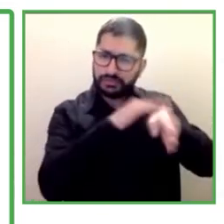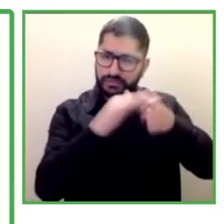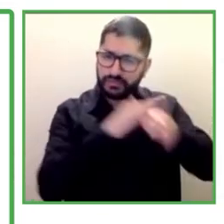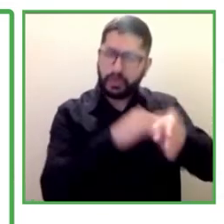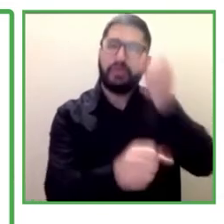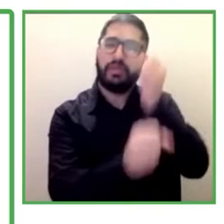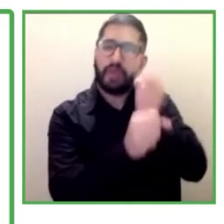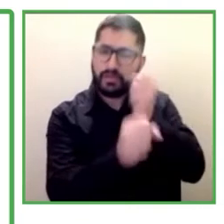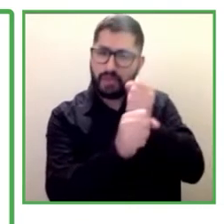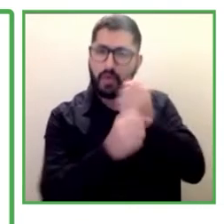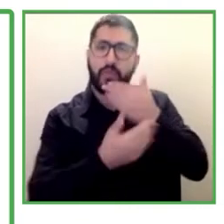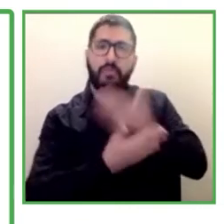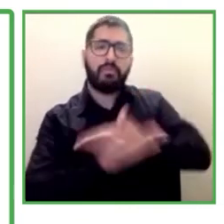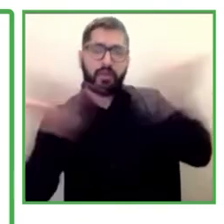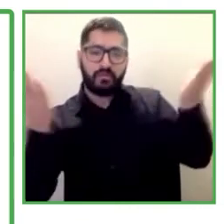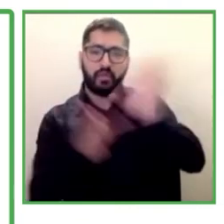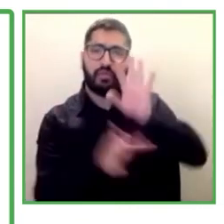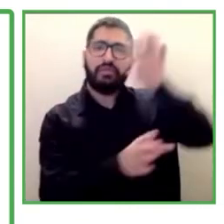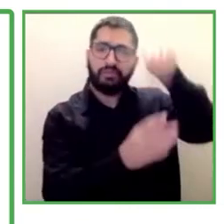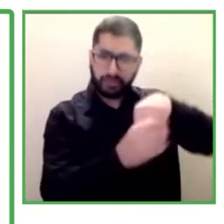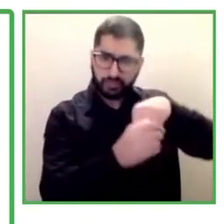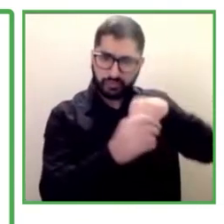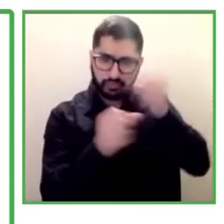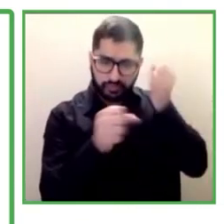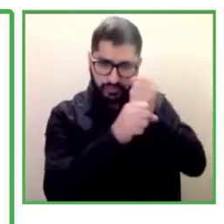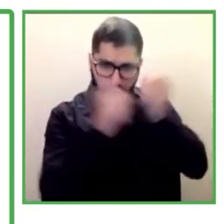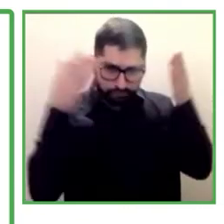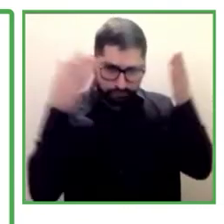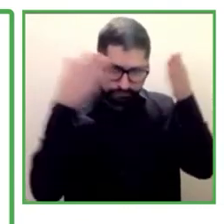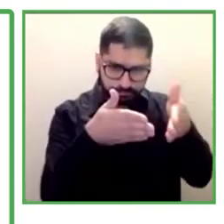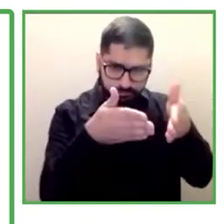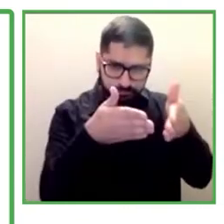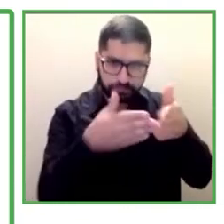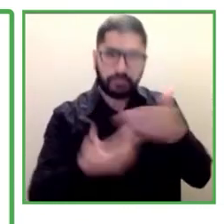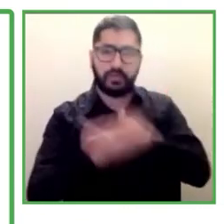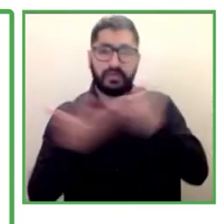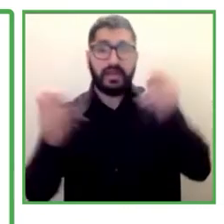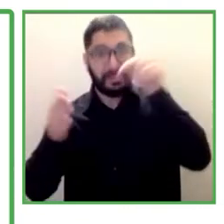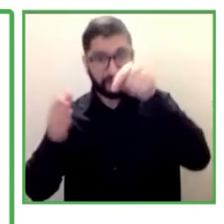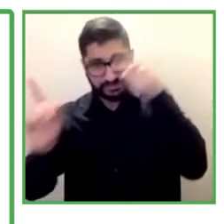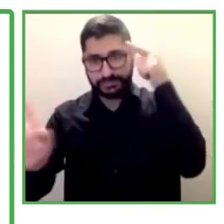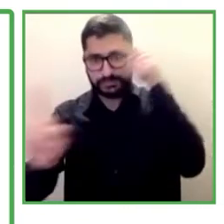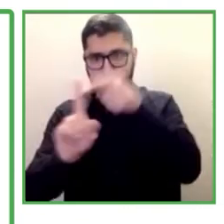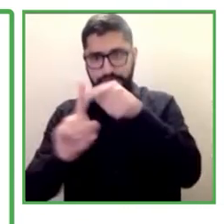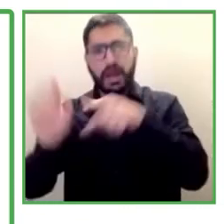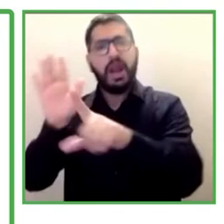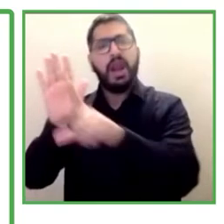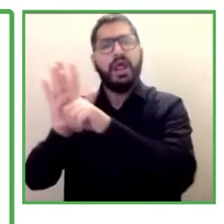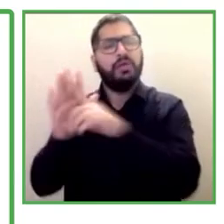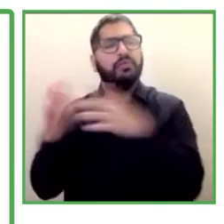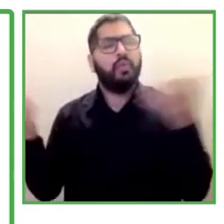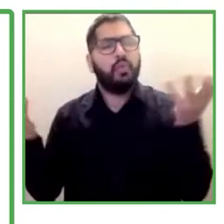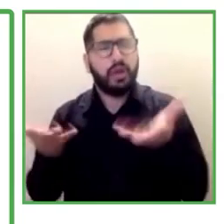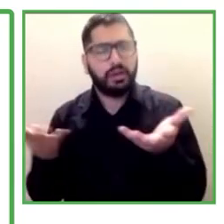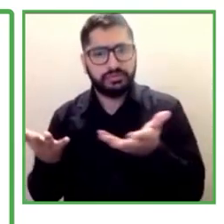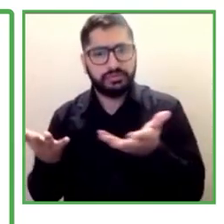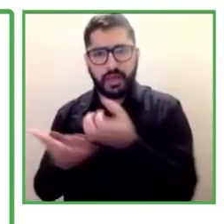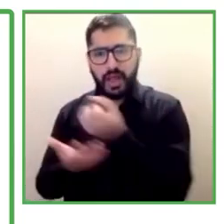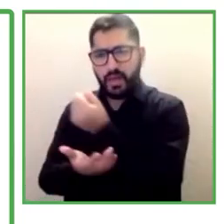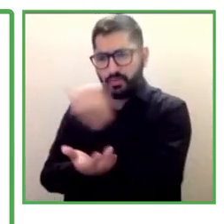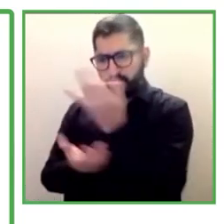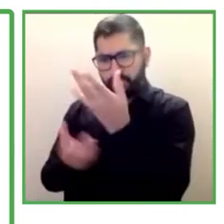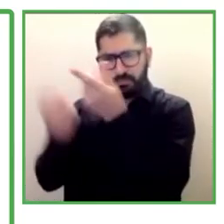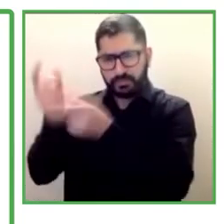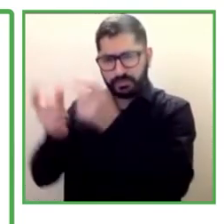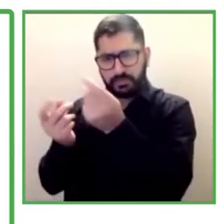público. En esta legislación lo que se hace es que se pasa de tener una reserva de plazas del 5% para personas